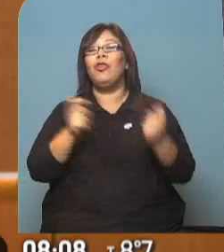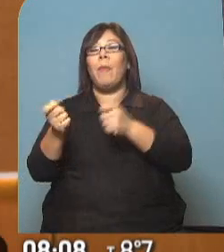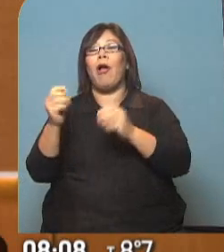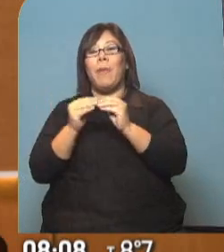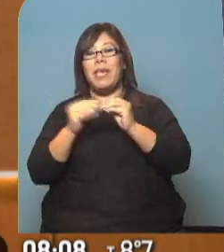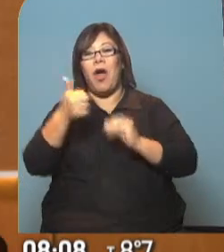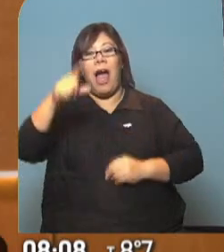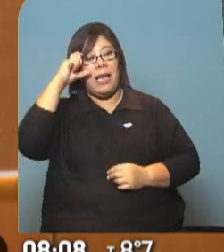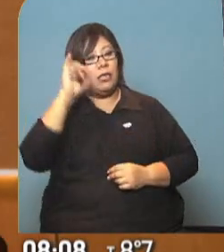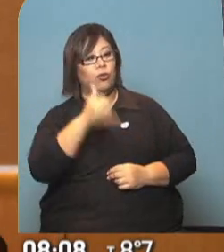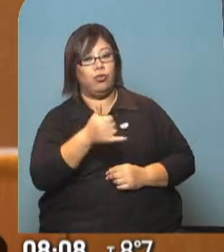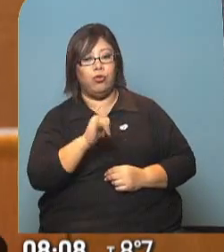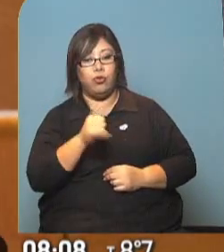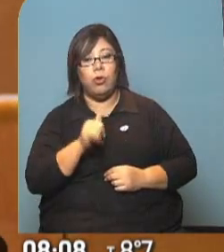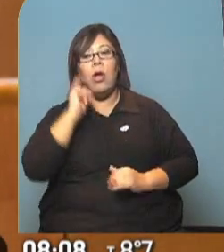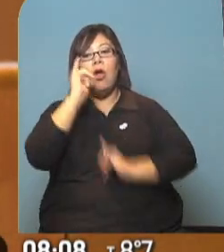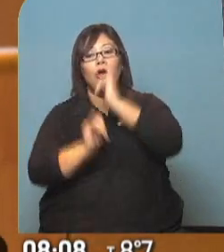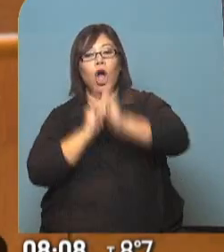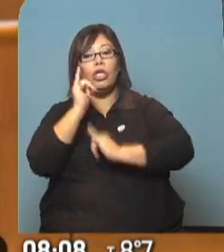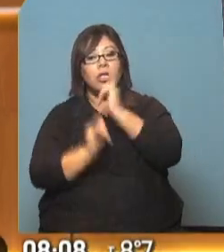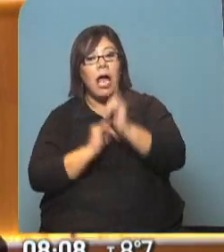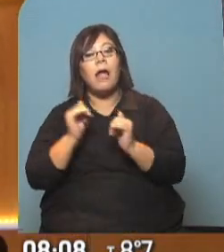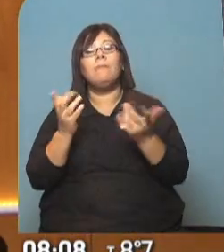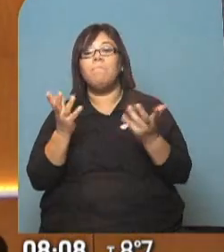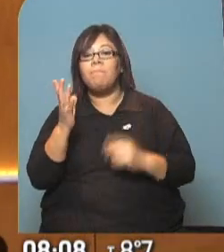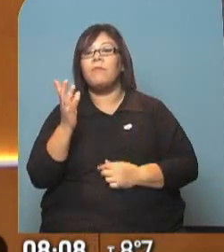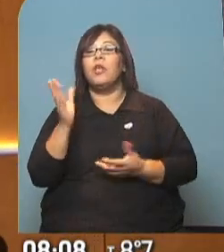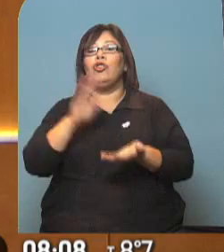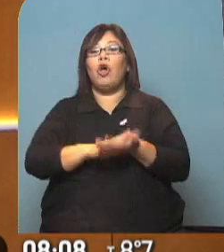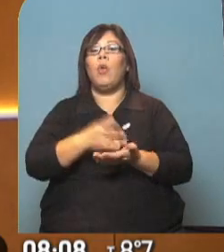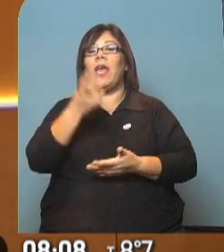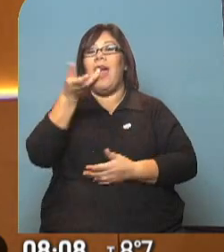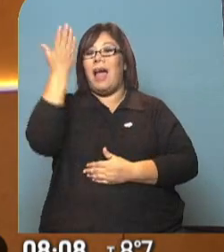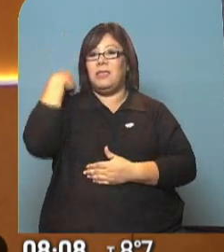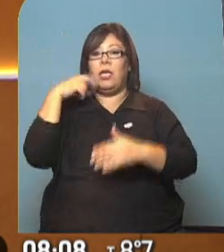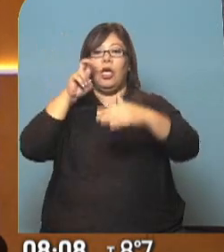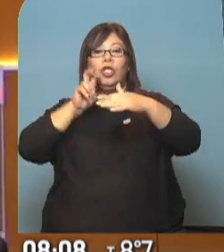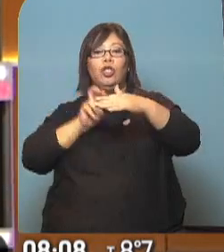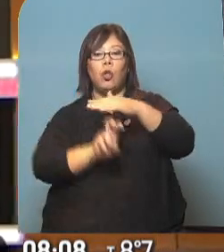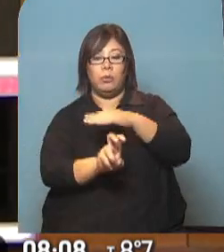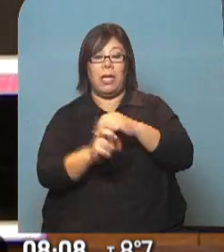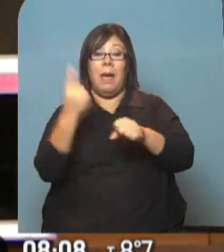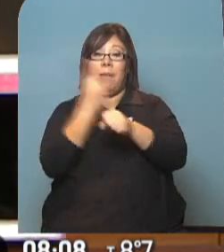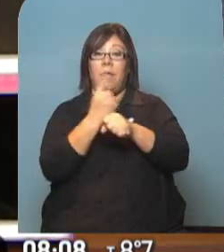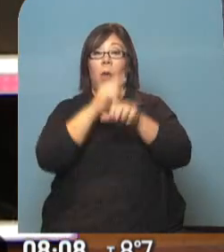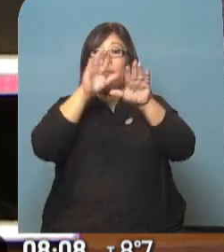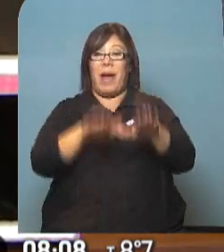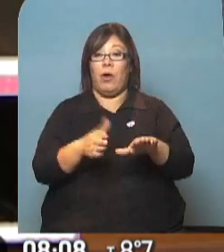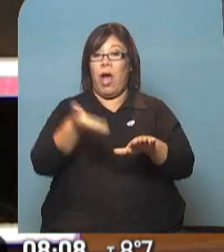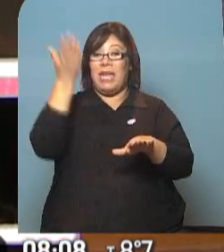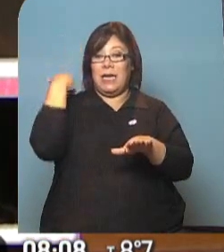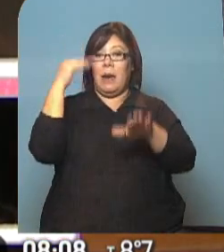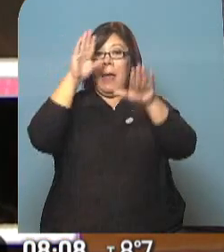y la crónica breve de lo que ha sido una jornada de furia bajo tierra, en el subte, con el paro primero, con